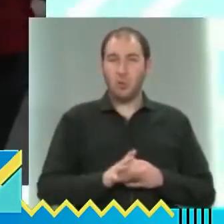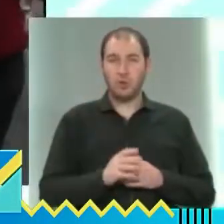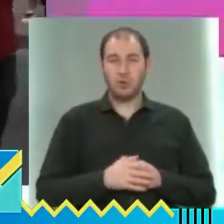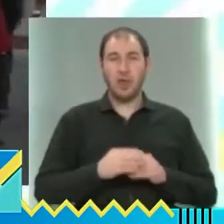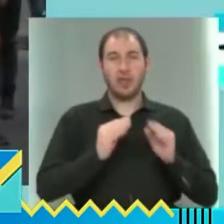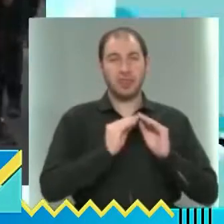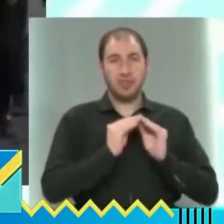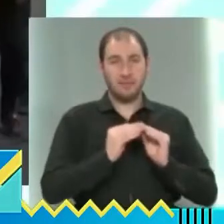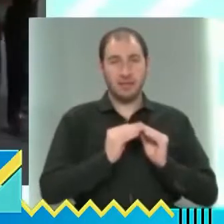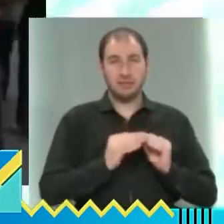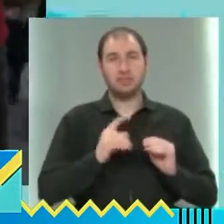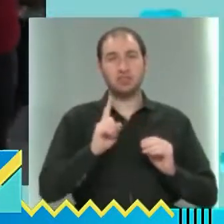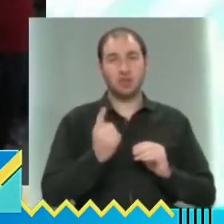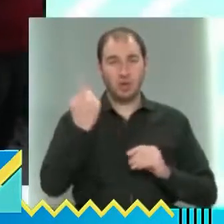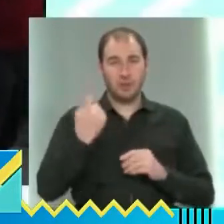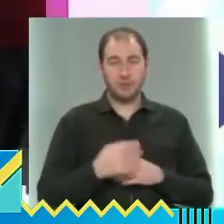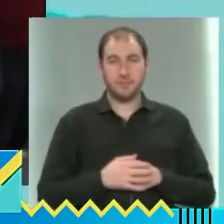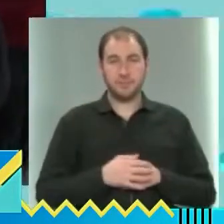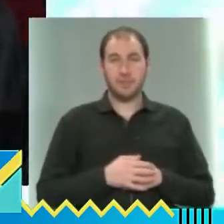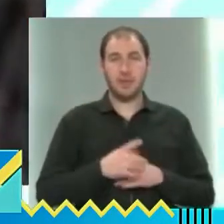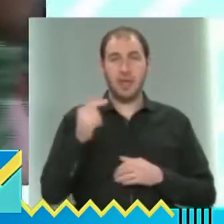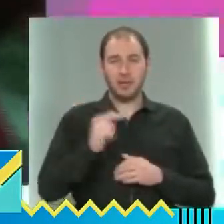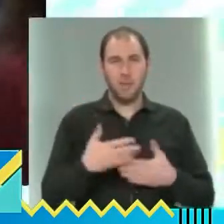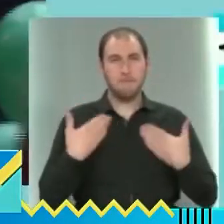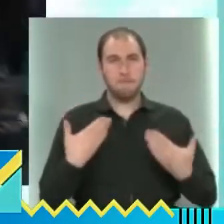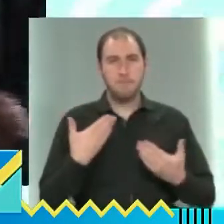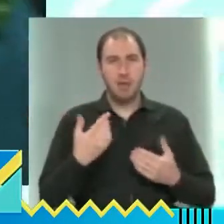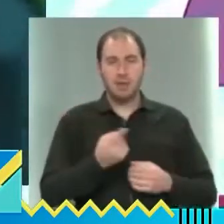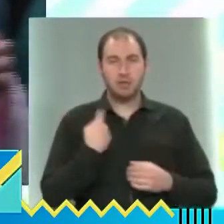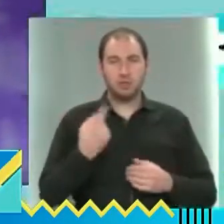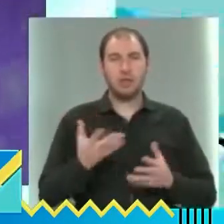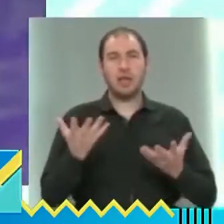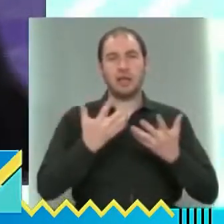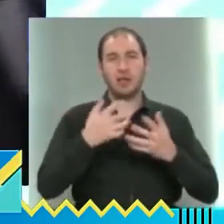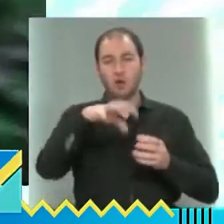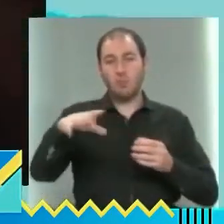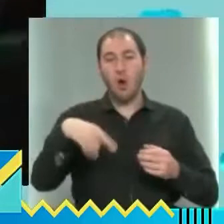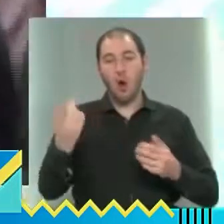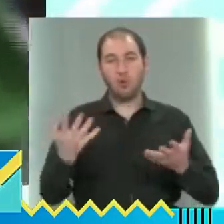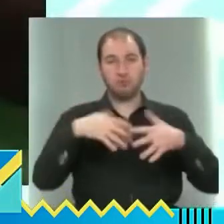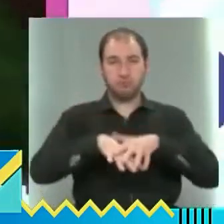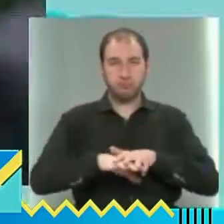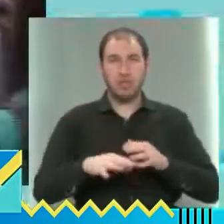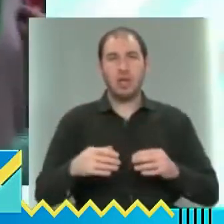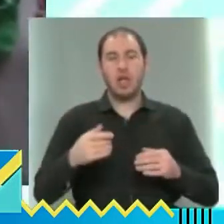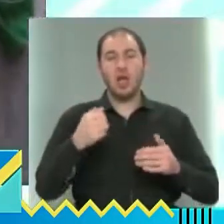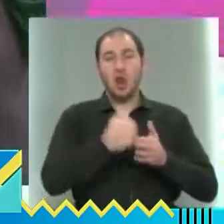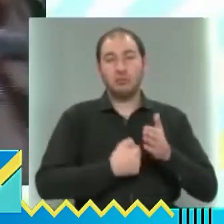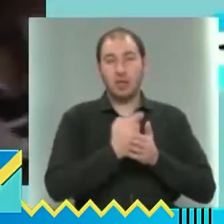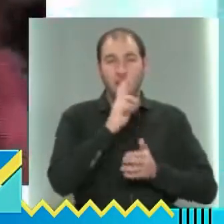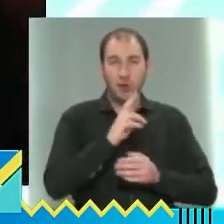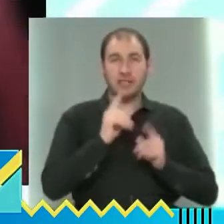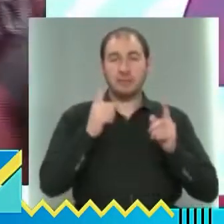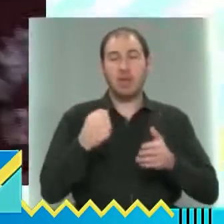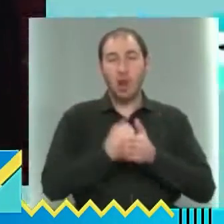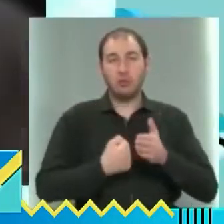el debate por sí mismo, sino que es la capacidad que hemos tenido de integrar otros sectores a la lucha de los feminismos y sobre todo a la